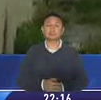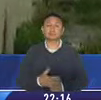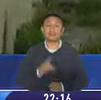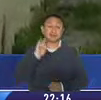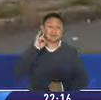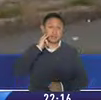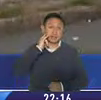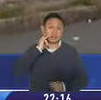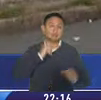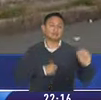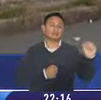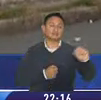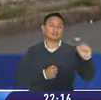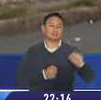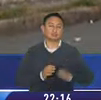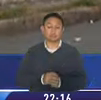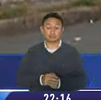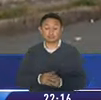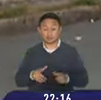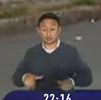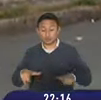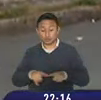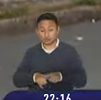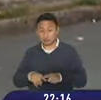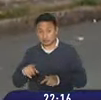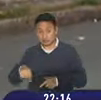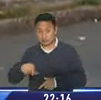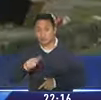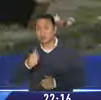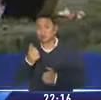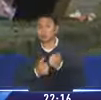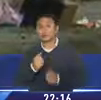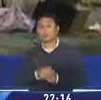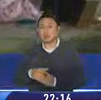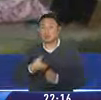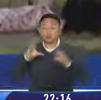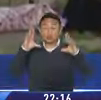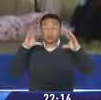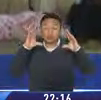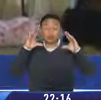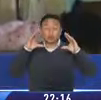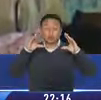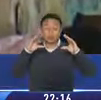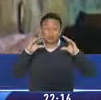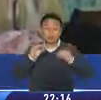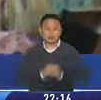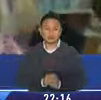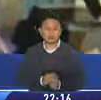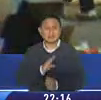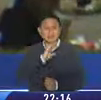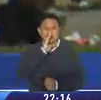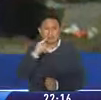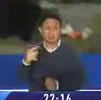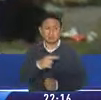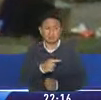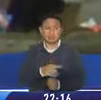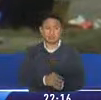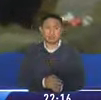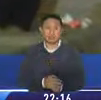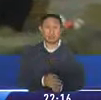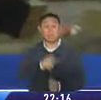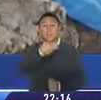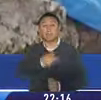una niña. Que en la zona surge otra problemática. El lugar es oscuro y que constantemente se dan varios hechos que a criterio